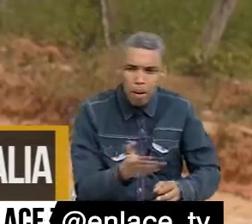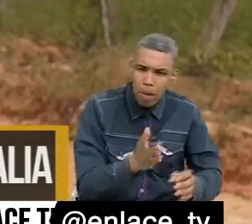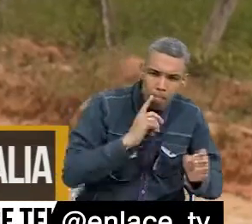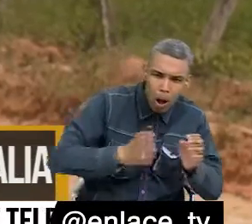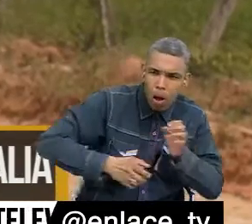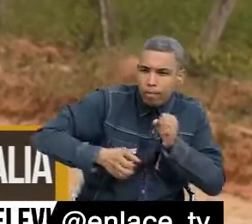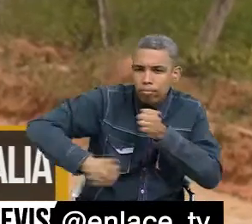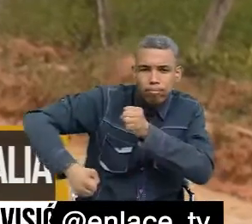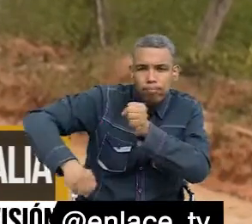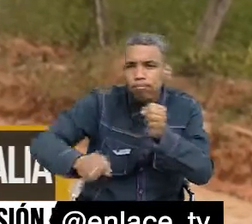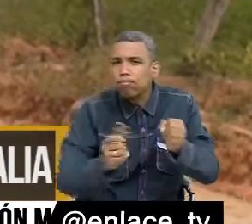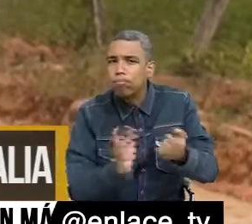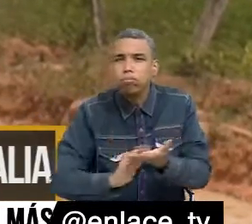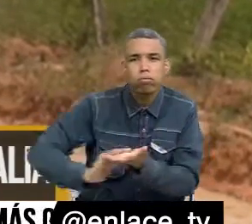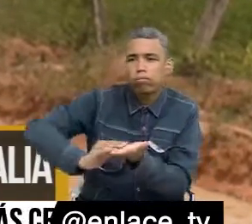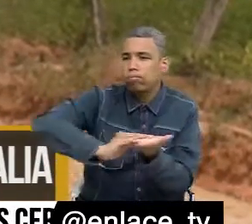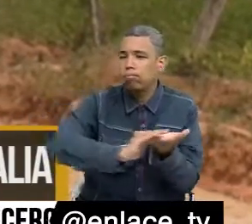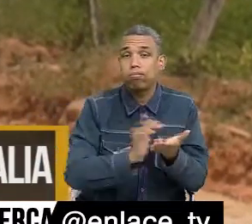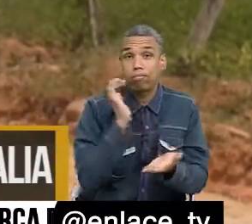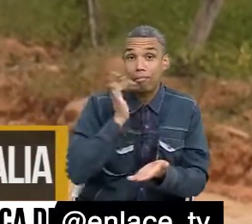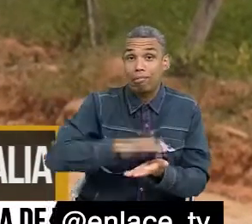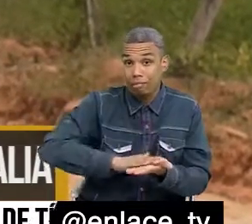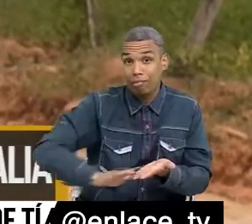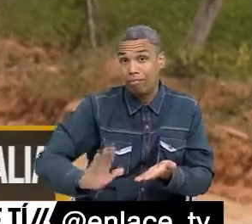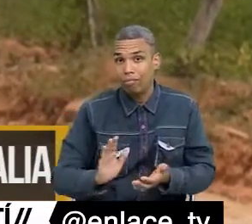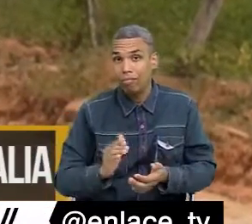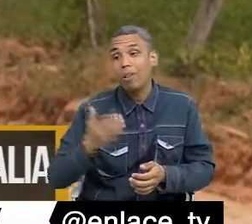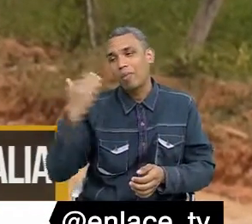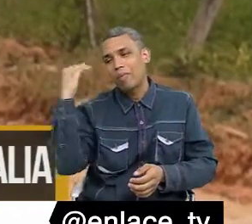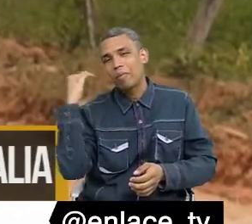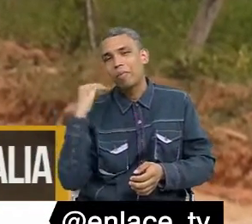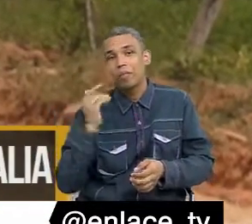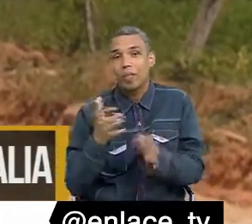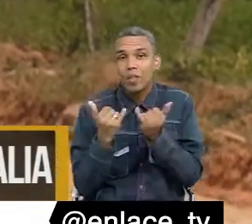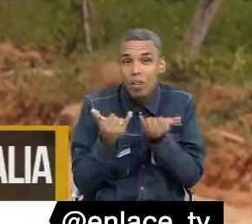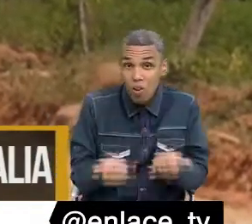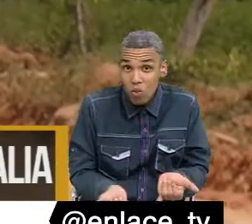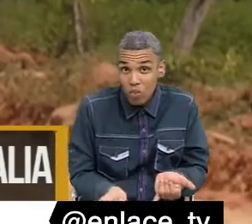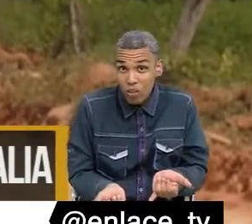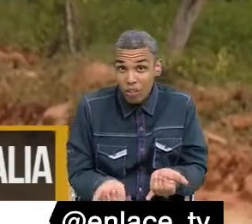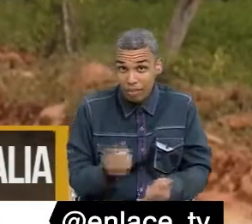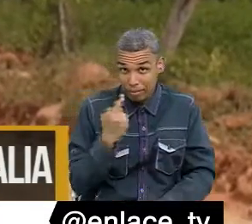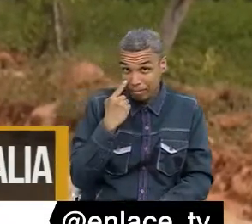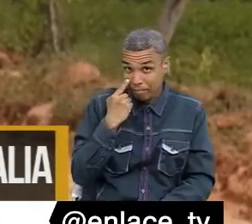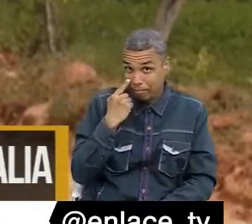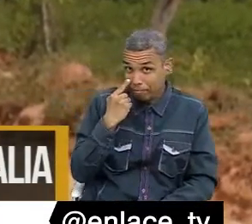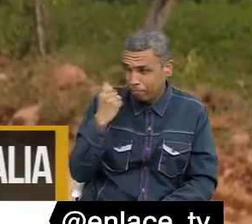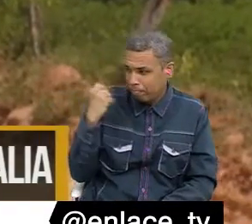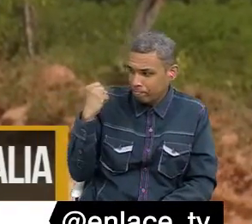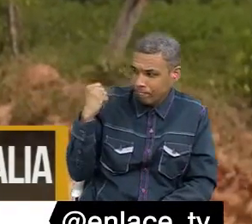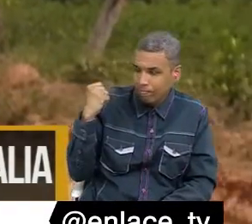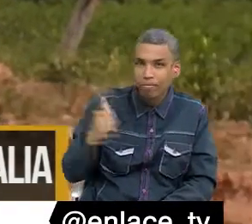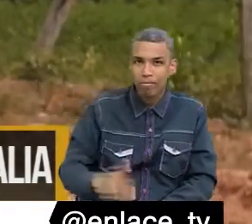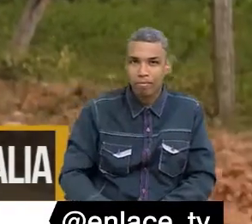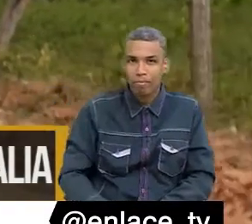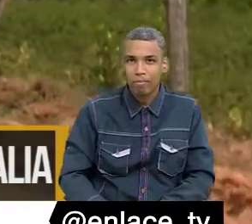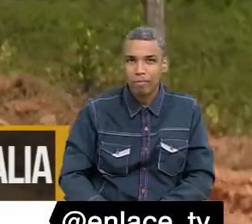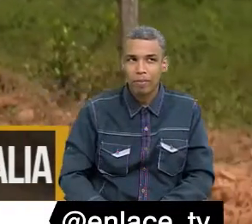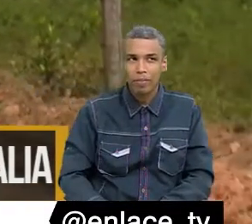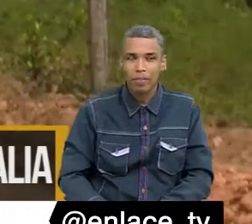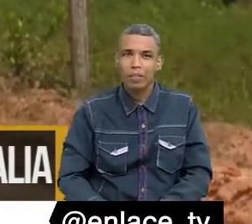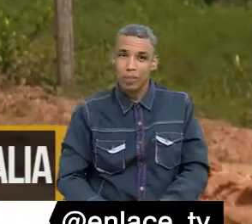zona muy lejana de la ciudad, pero que pertenece a Barranca Bermeja. Pues hoy les tenemos muy buenas noticias. Lo que ustedes están viendo al fondo son son los trabajos de adecuación